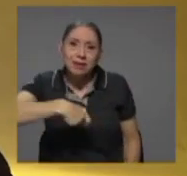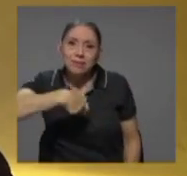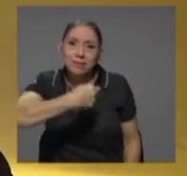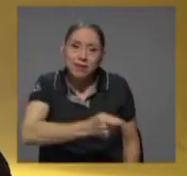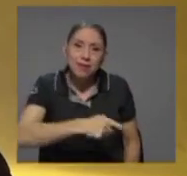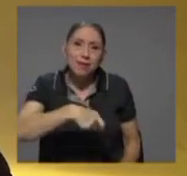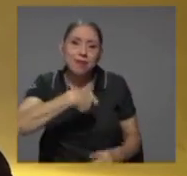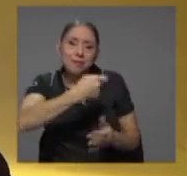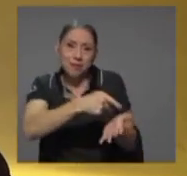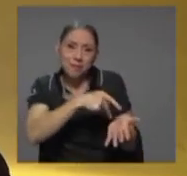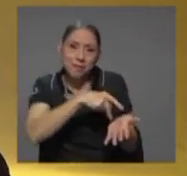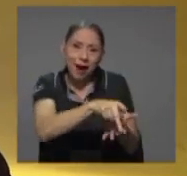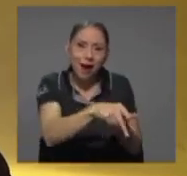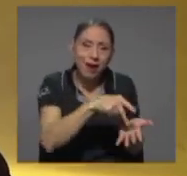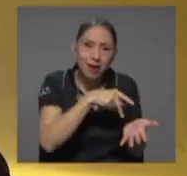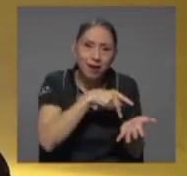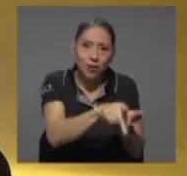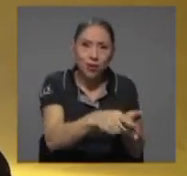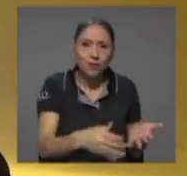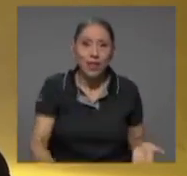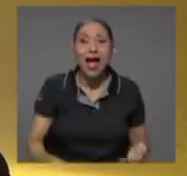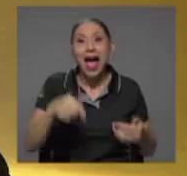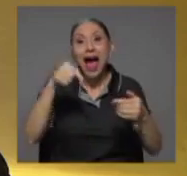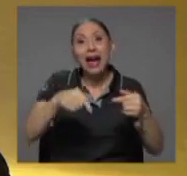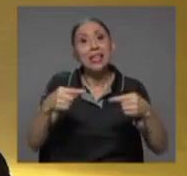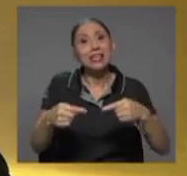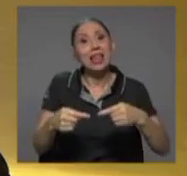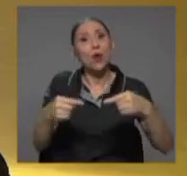este anciano, la joven